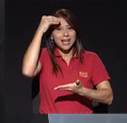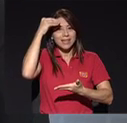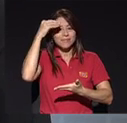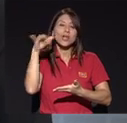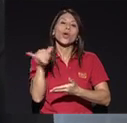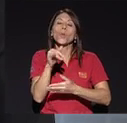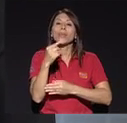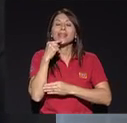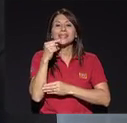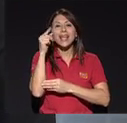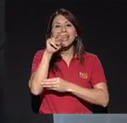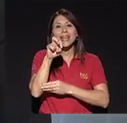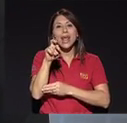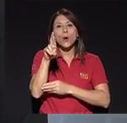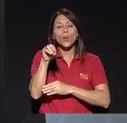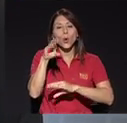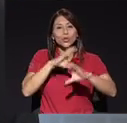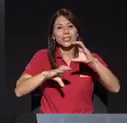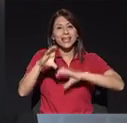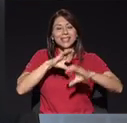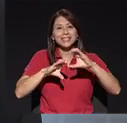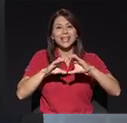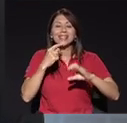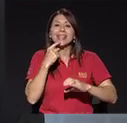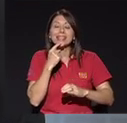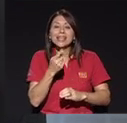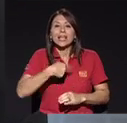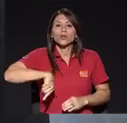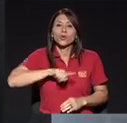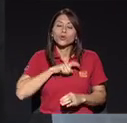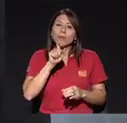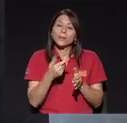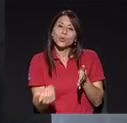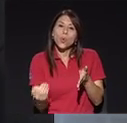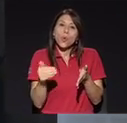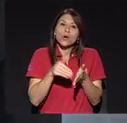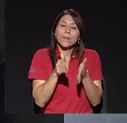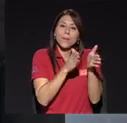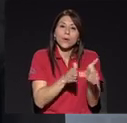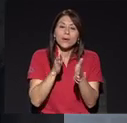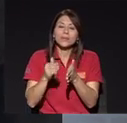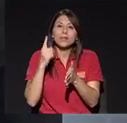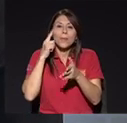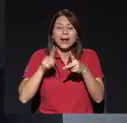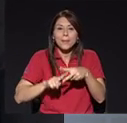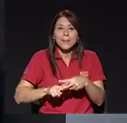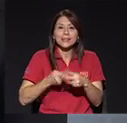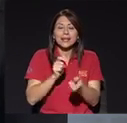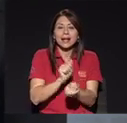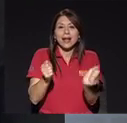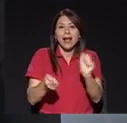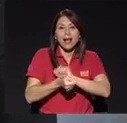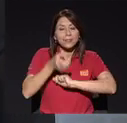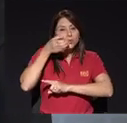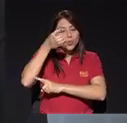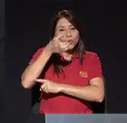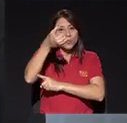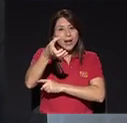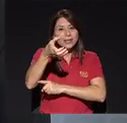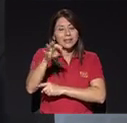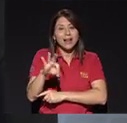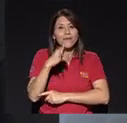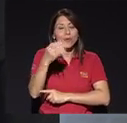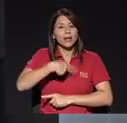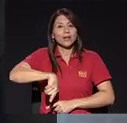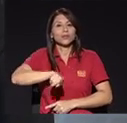las neurociencias, ¿verdad? A una reprogramación para empezar a hacer cambios culturales, ¿verdad? En la forma en la que